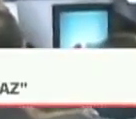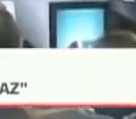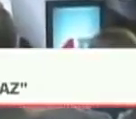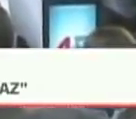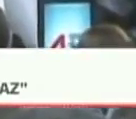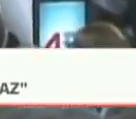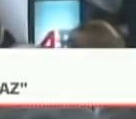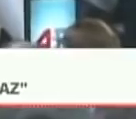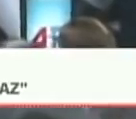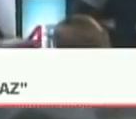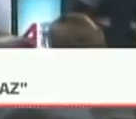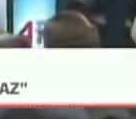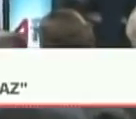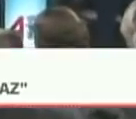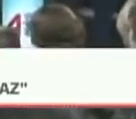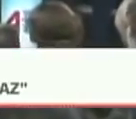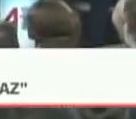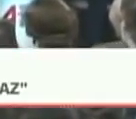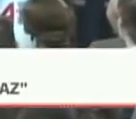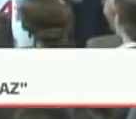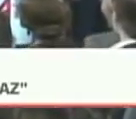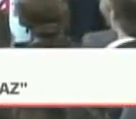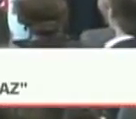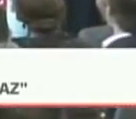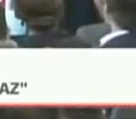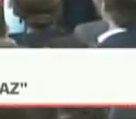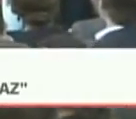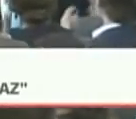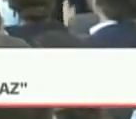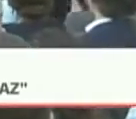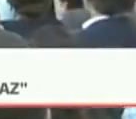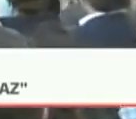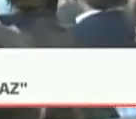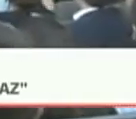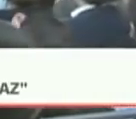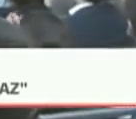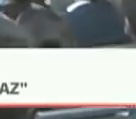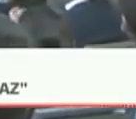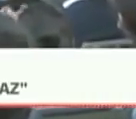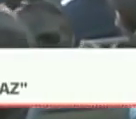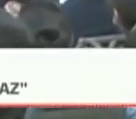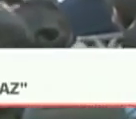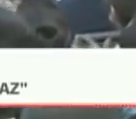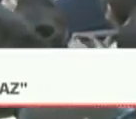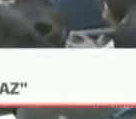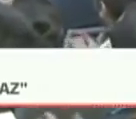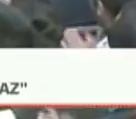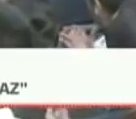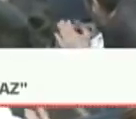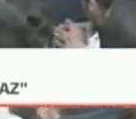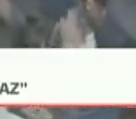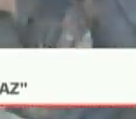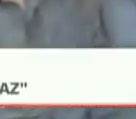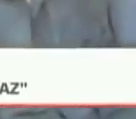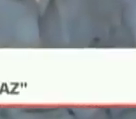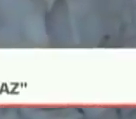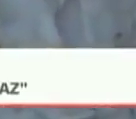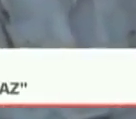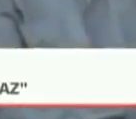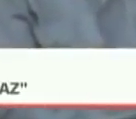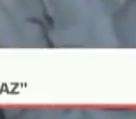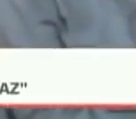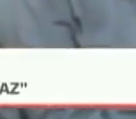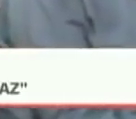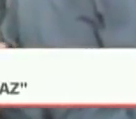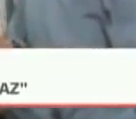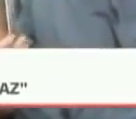en las aguas calientes de la defensa de los pueblos cuando están en la lucha por su dignidad y por su identidad.